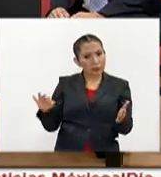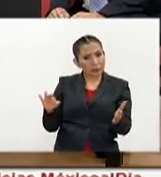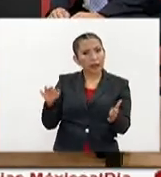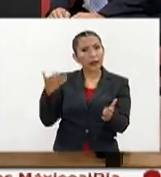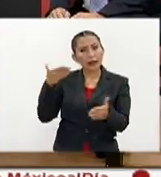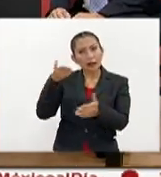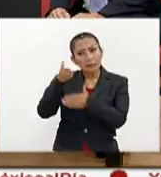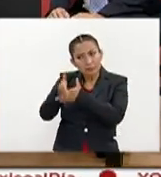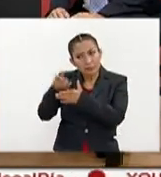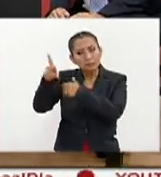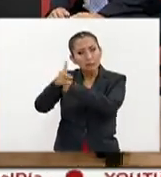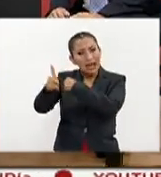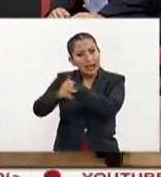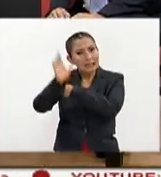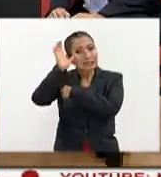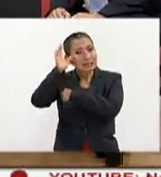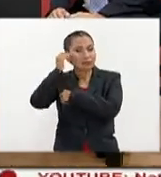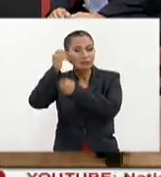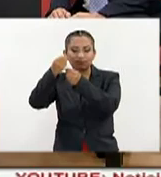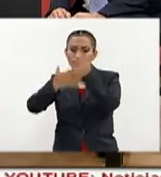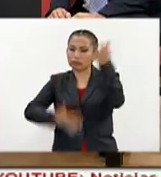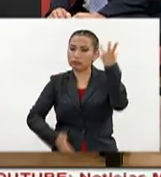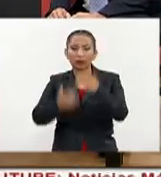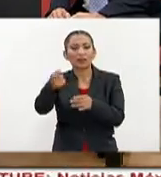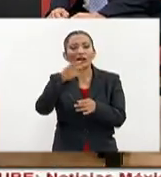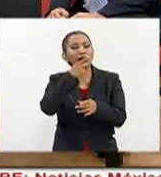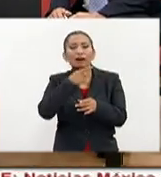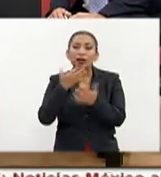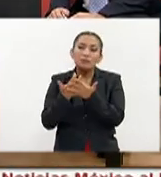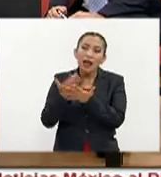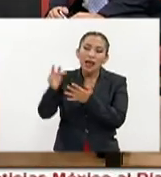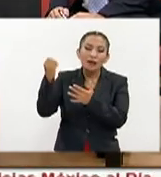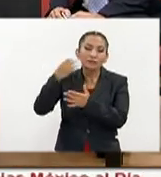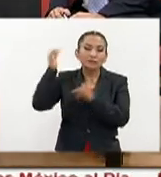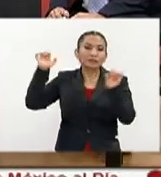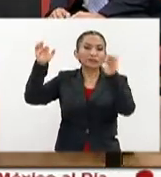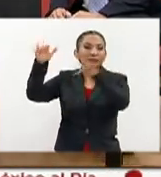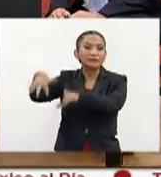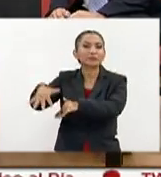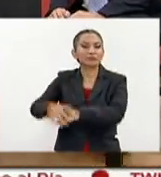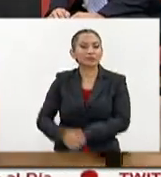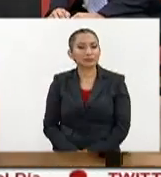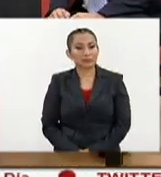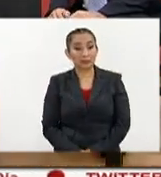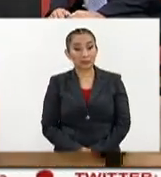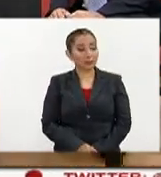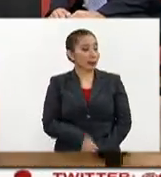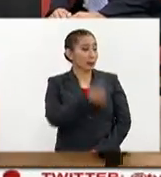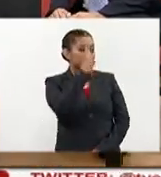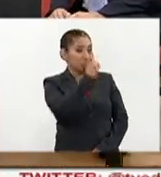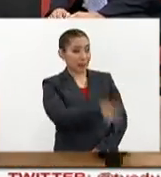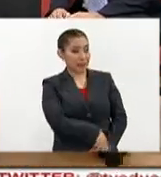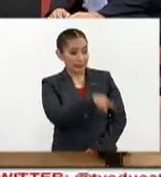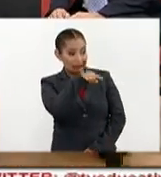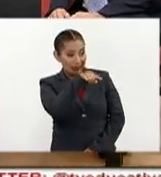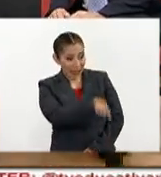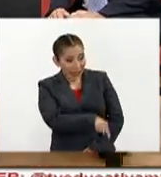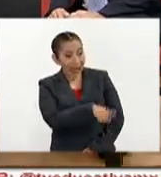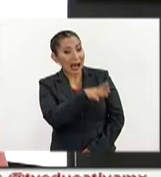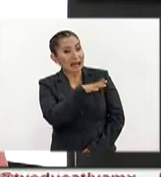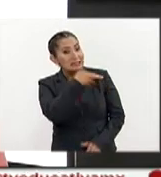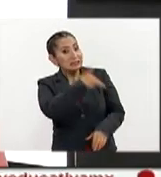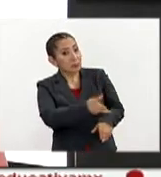puede dar en ese país. En fin, ¿qué podemos esperar de este Congreso? Pues como bien dices, Pati, la verdad es que es